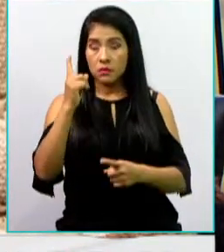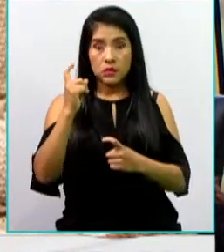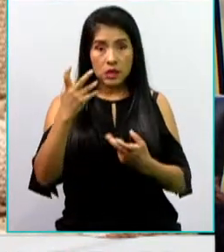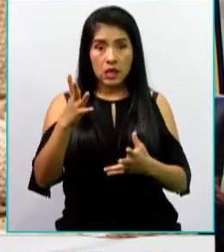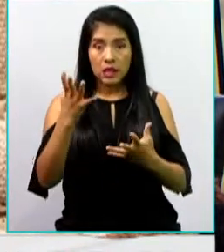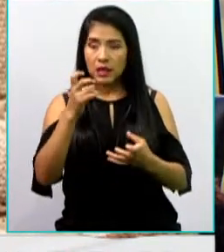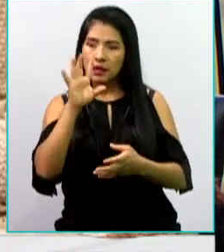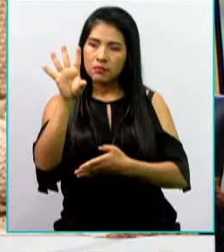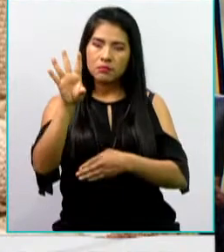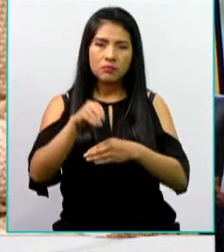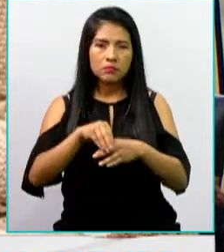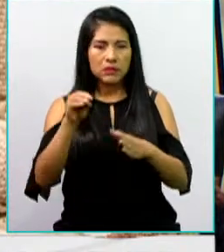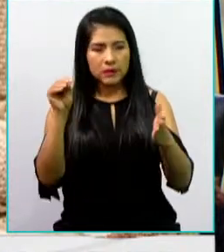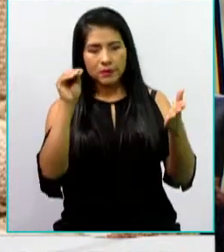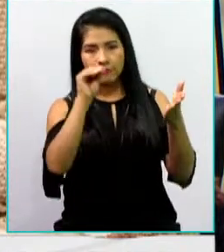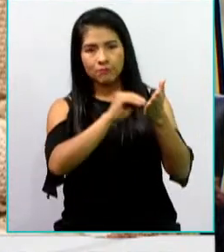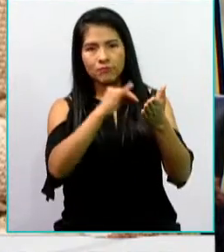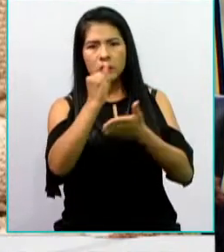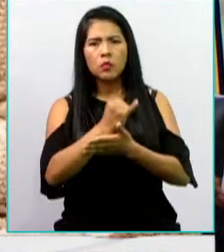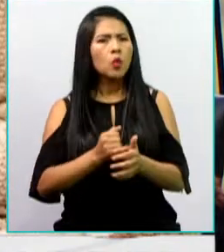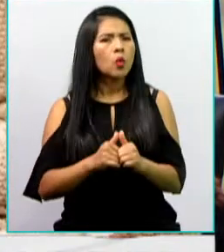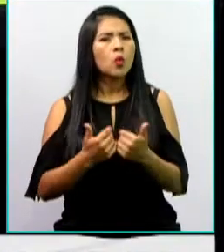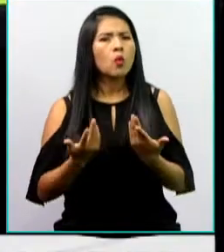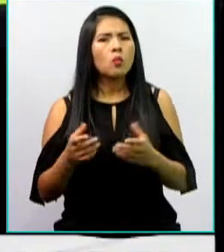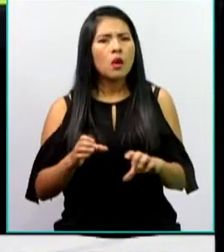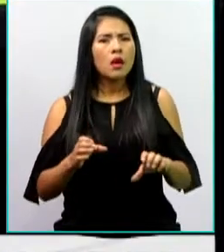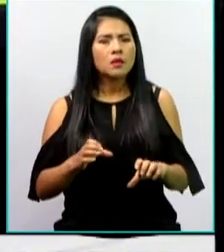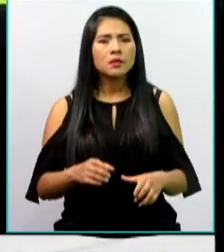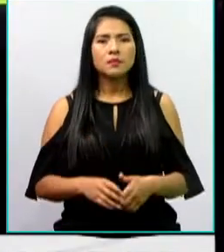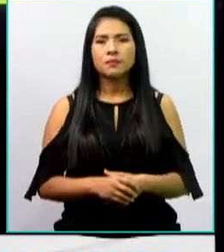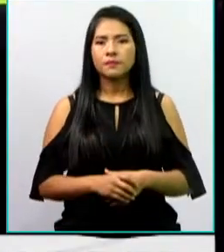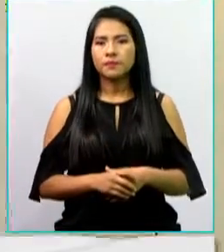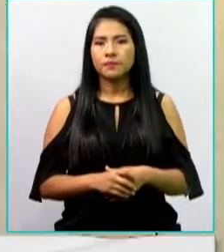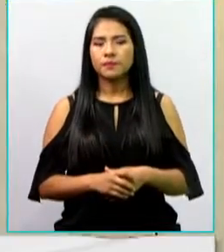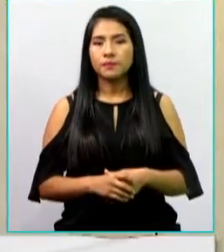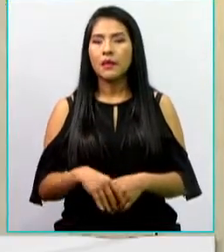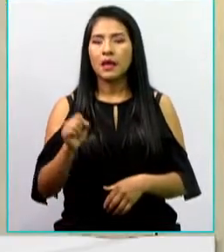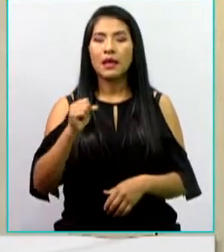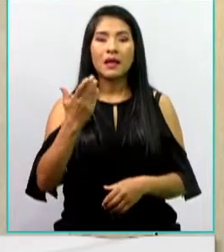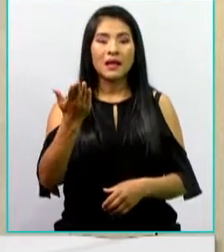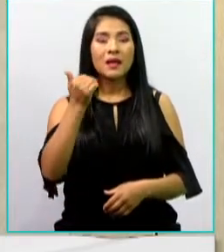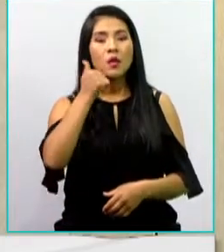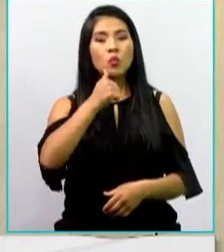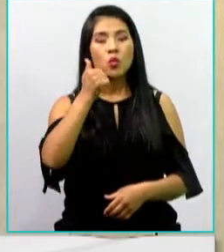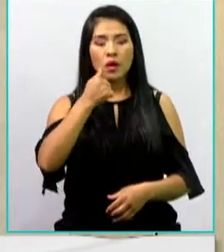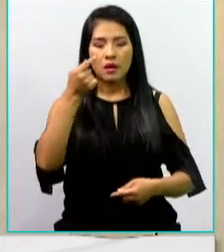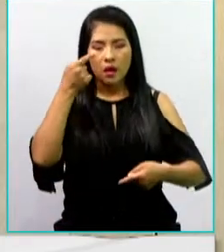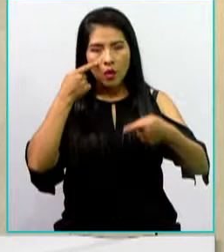representar la violencia machista. ¿Cómo es esto? De la mujer llorando.